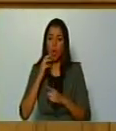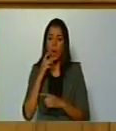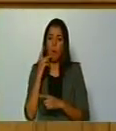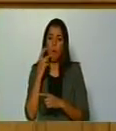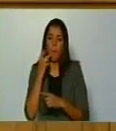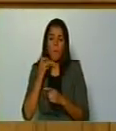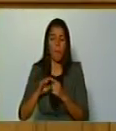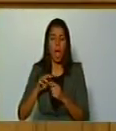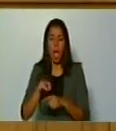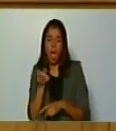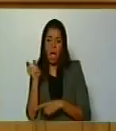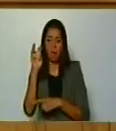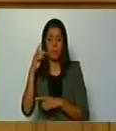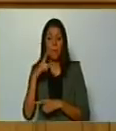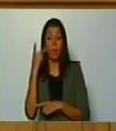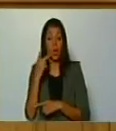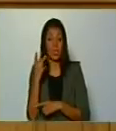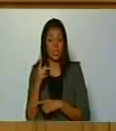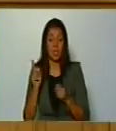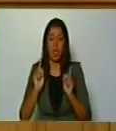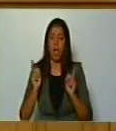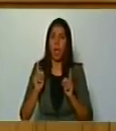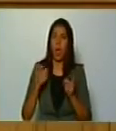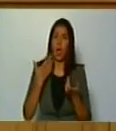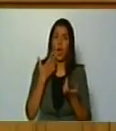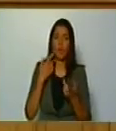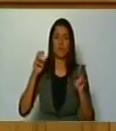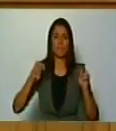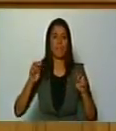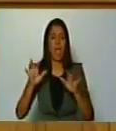política, no de la